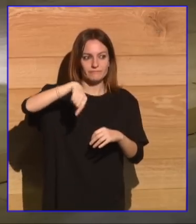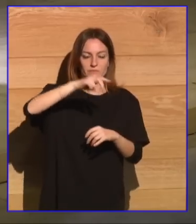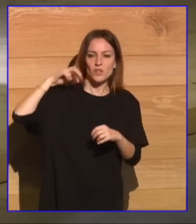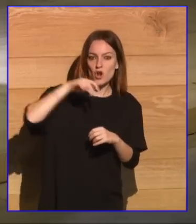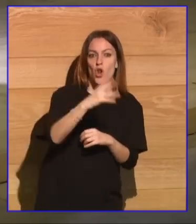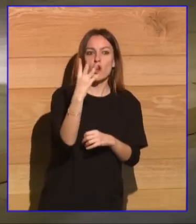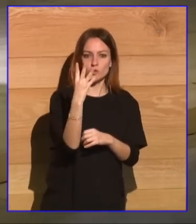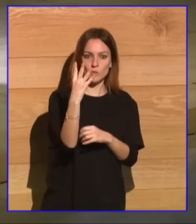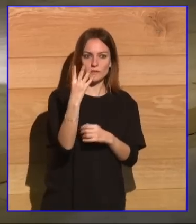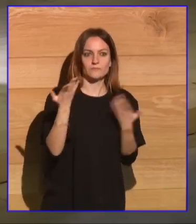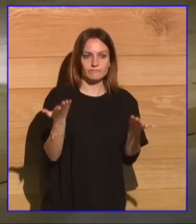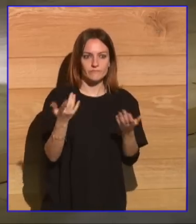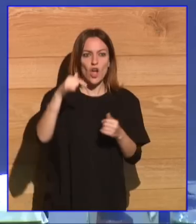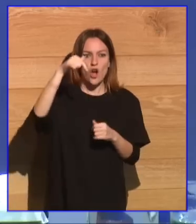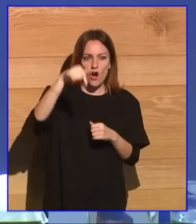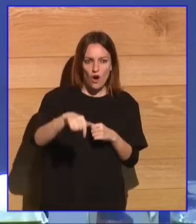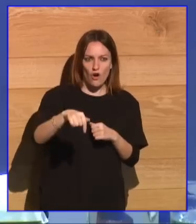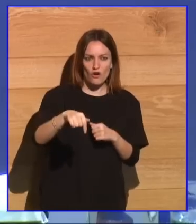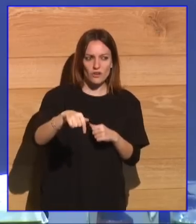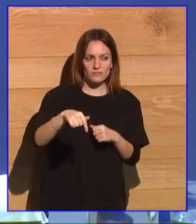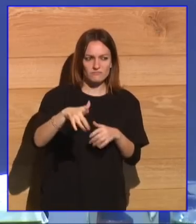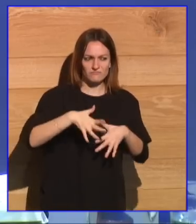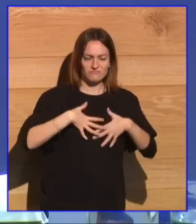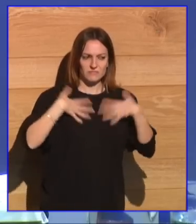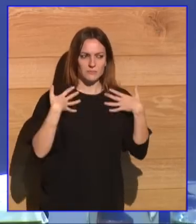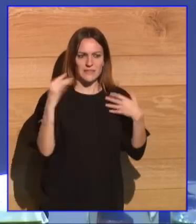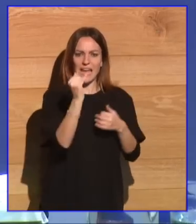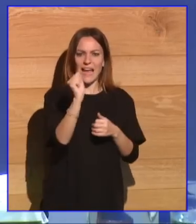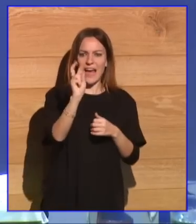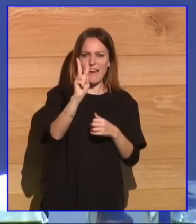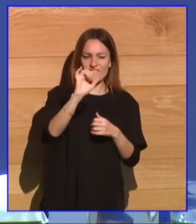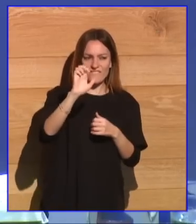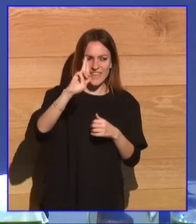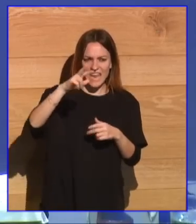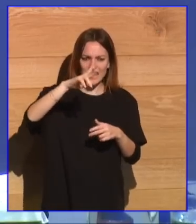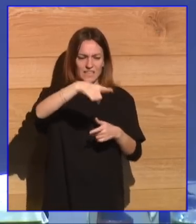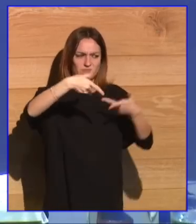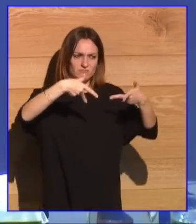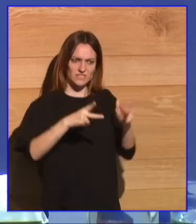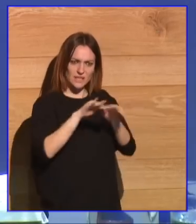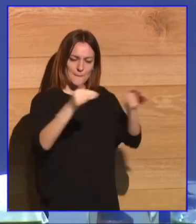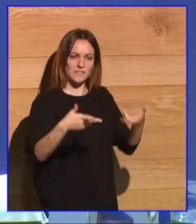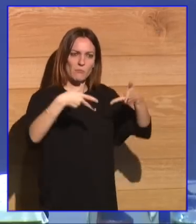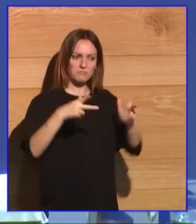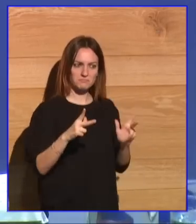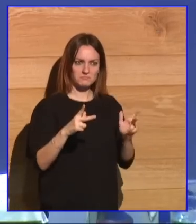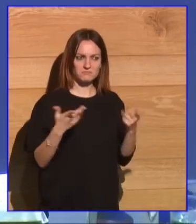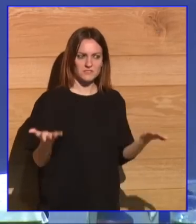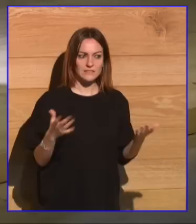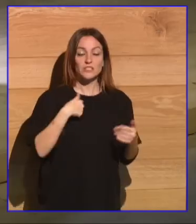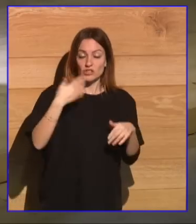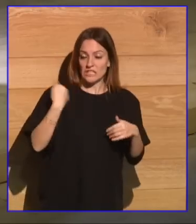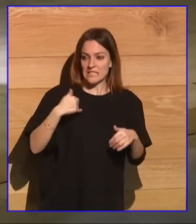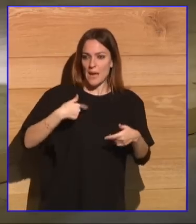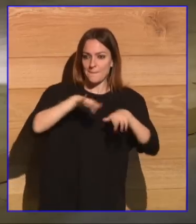solido ocurrir. Sin embargo, de repente nos hemos encontrado con Javier Cansado ya sentado en la mesa. Ya en mesa, sí, ya estaba en mesa